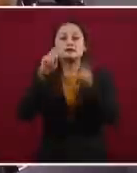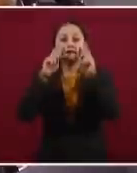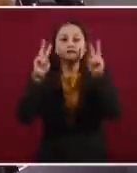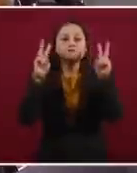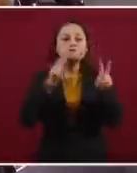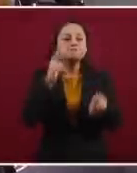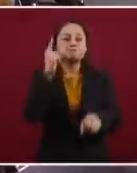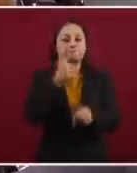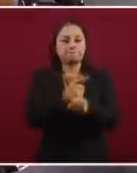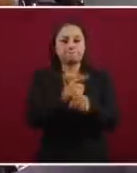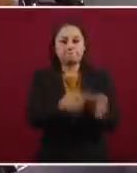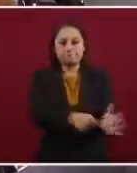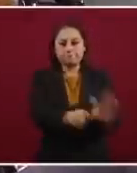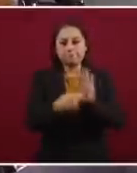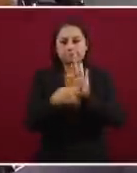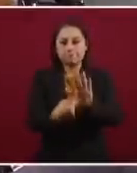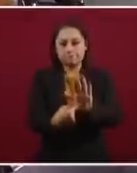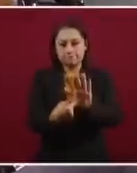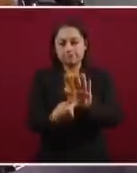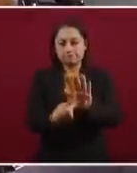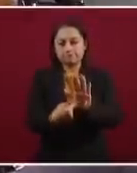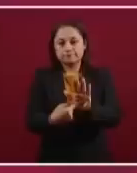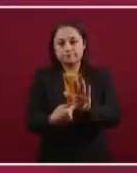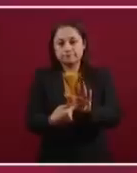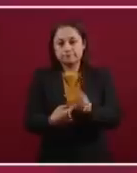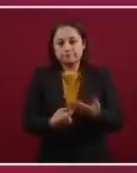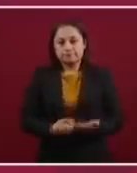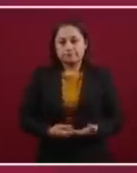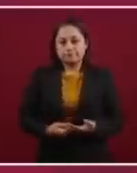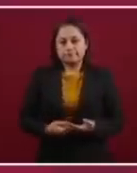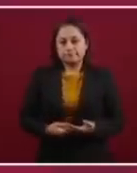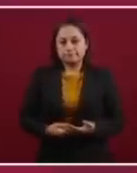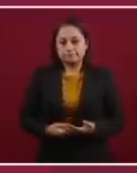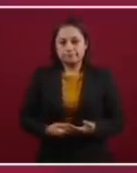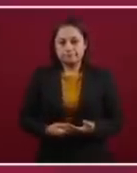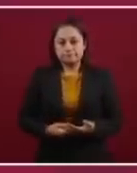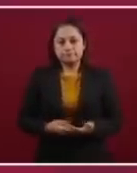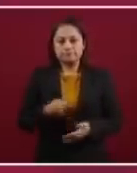y visibilizar pues esto no